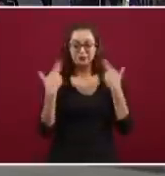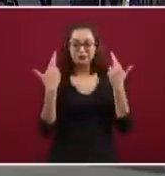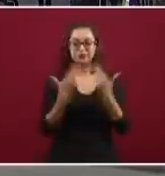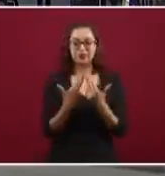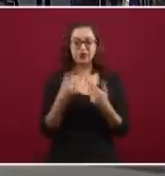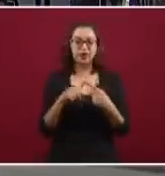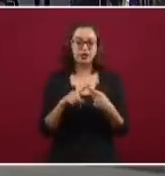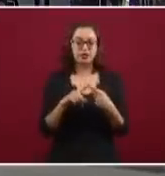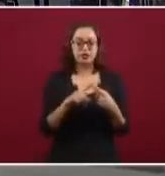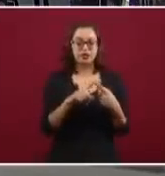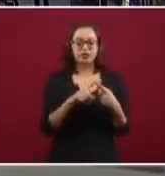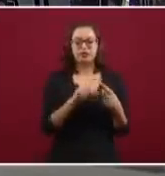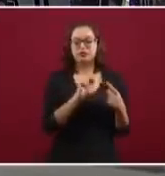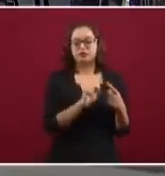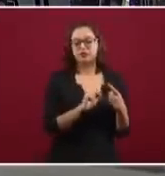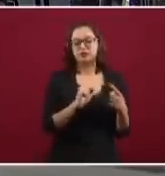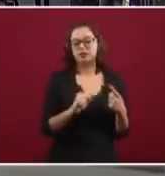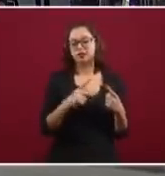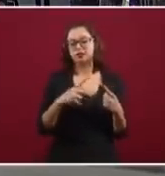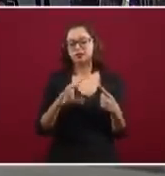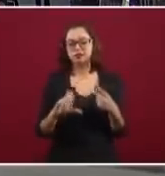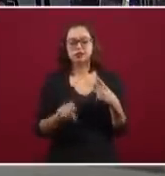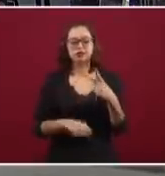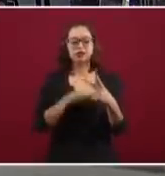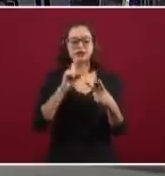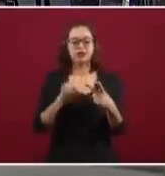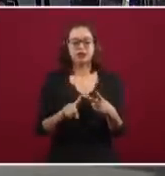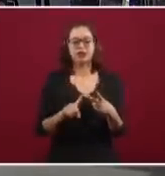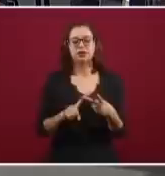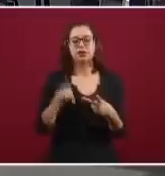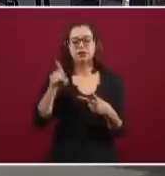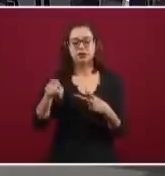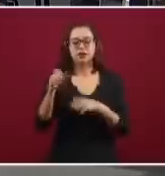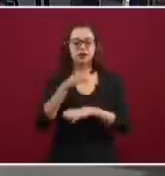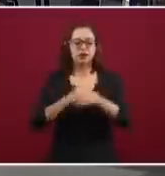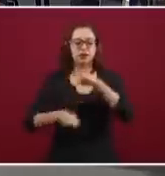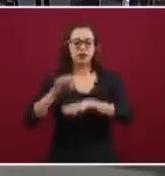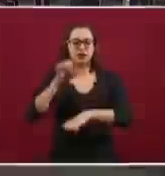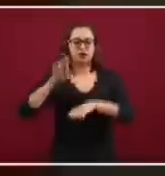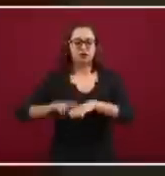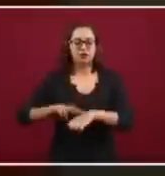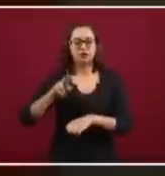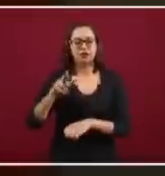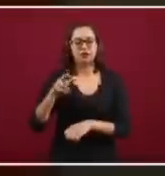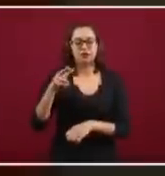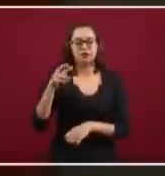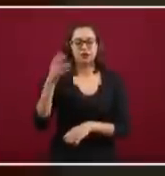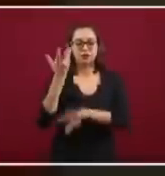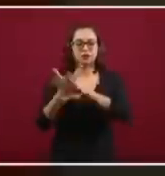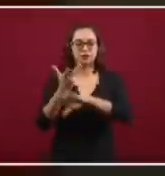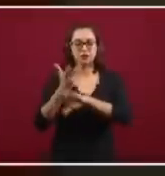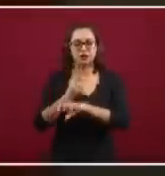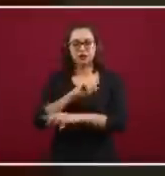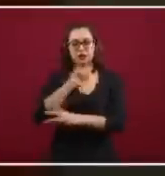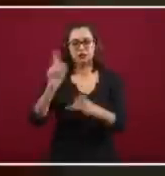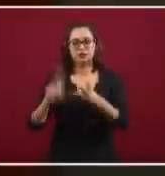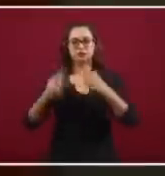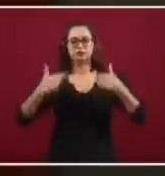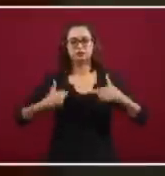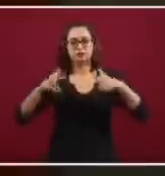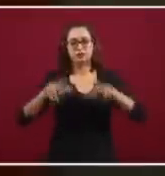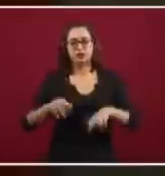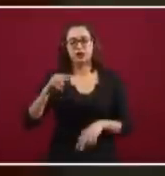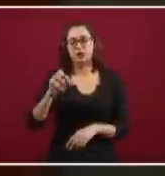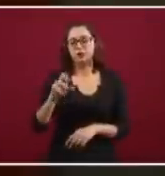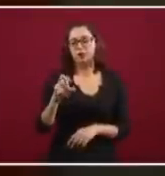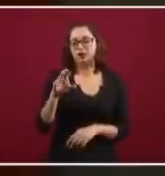el secretario de Seguridad, Alfonso Durazo, y el embajador de Estados Unidos, el canciller Marcelo Ebrard publicó en redes sociales que iba a haber